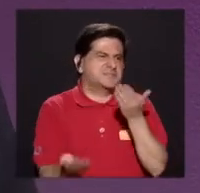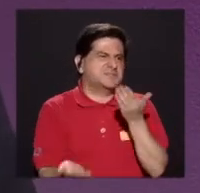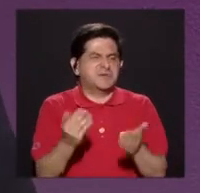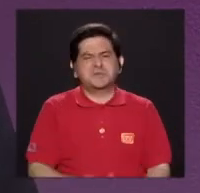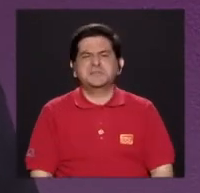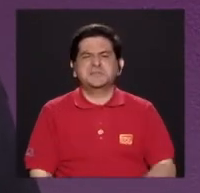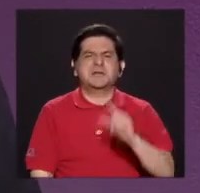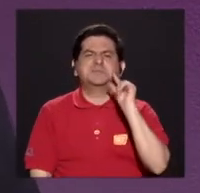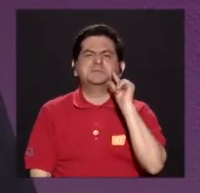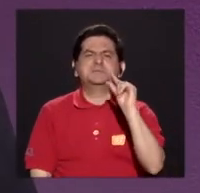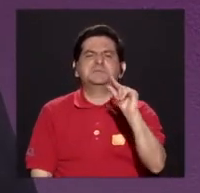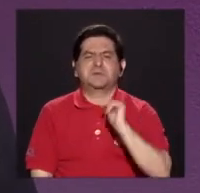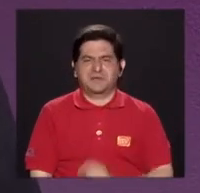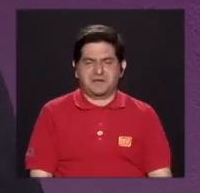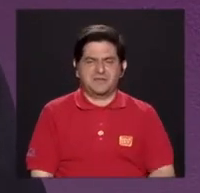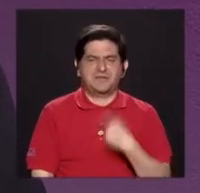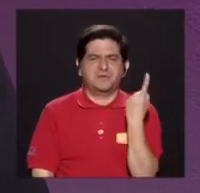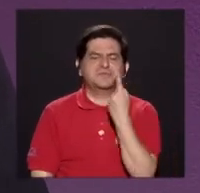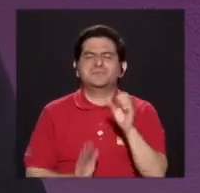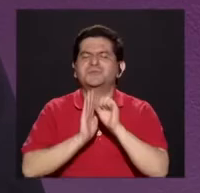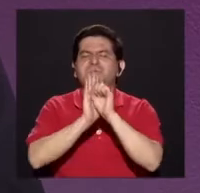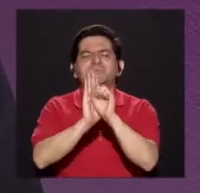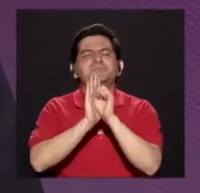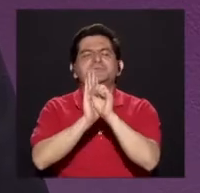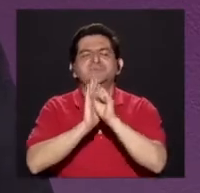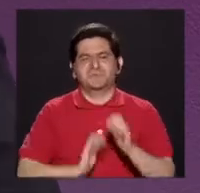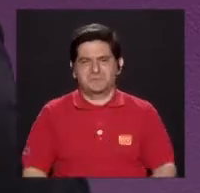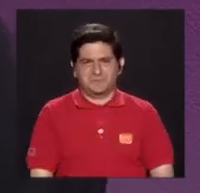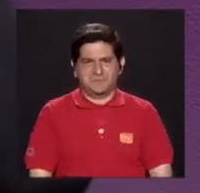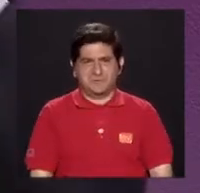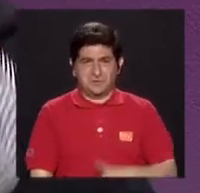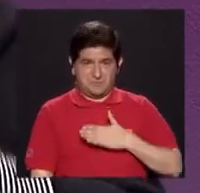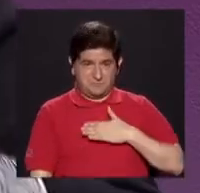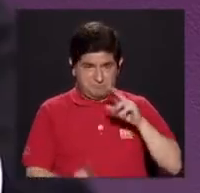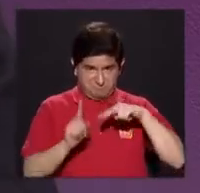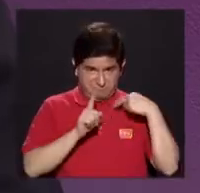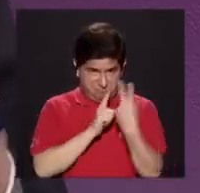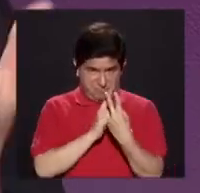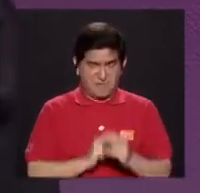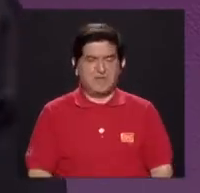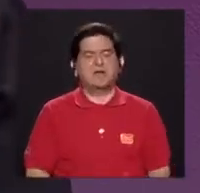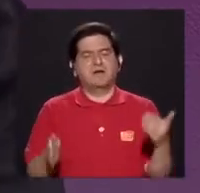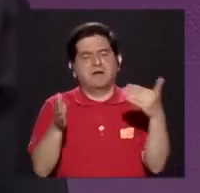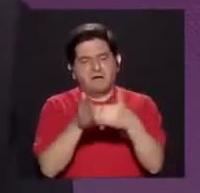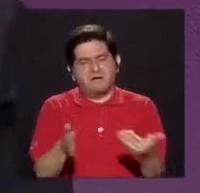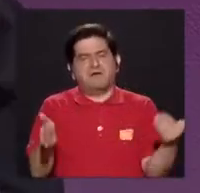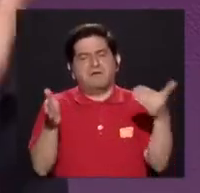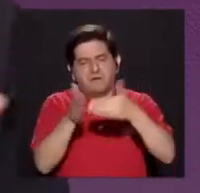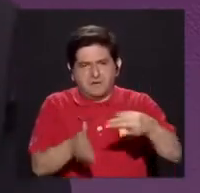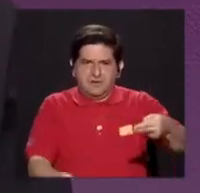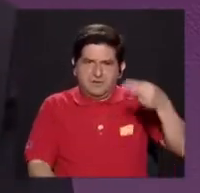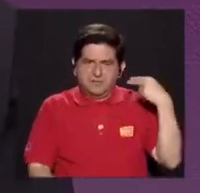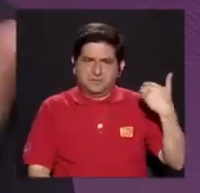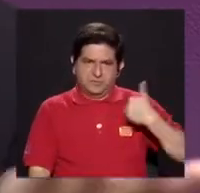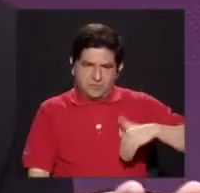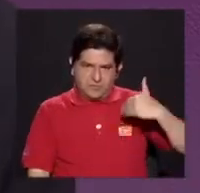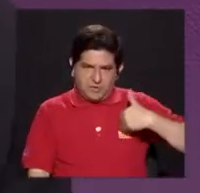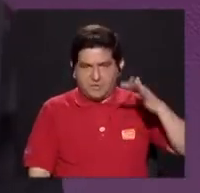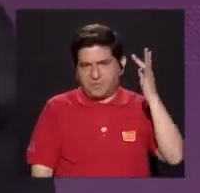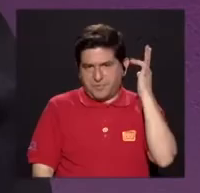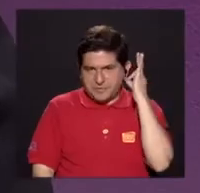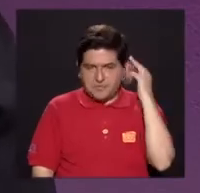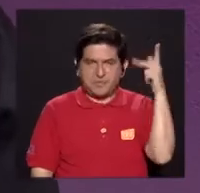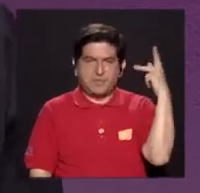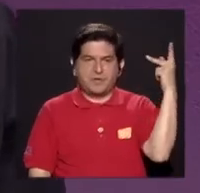negociación pequeña, por decirlo así, simbólica. Entonces, desde mi punto de vista, lamentablemente se volvió a repetir la historia de los hombres y las mujeres